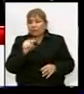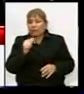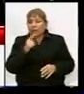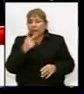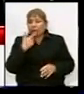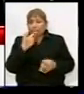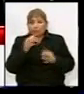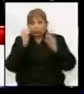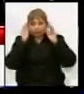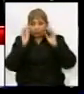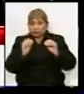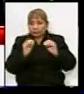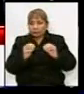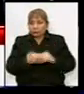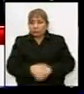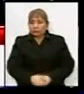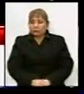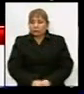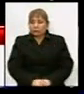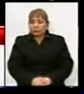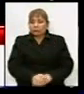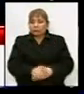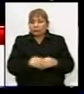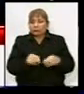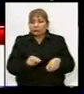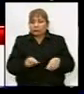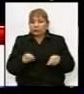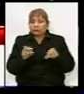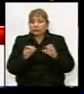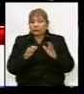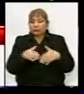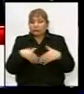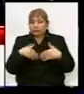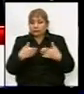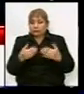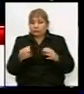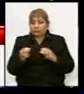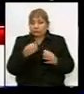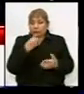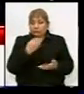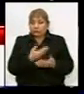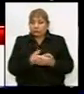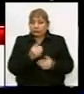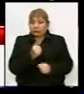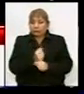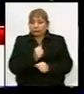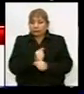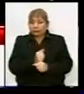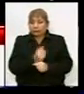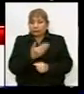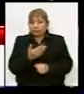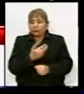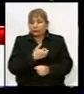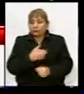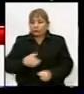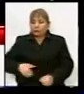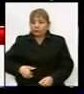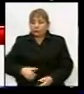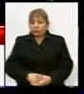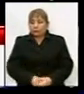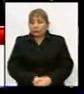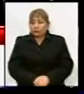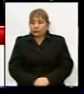gran oportunidad para que el parlamento puede hacer una gran labor y ahora señor presidente